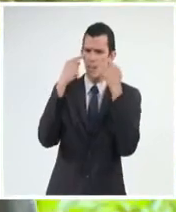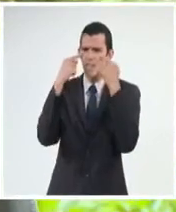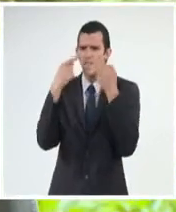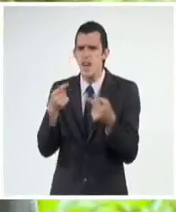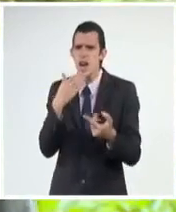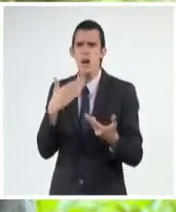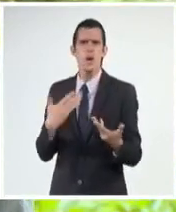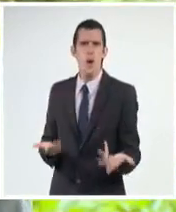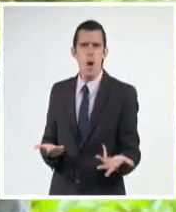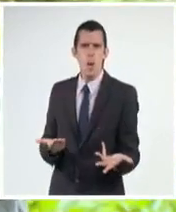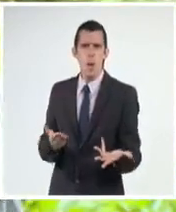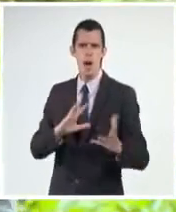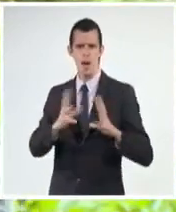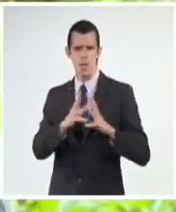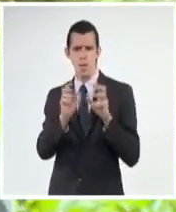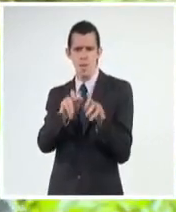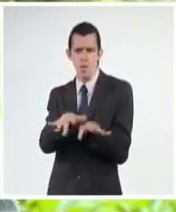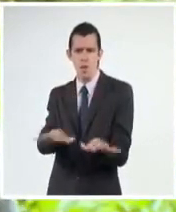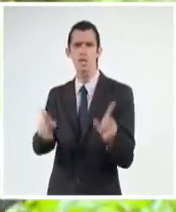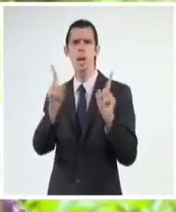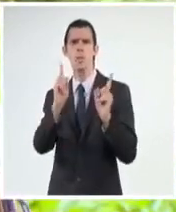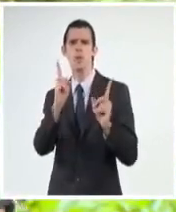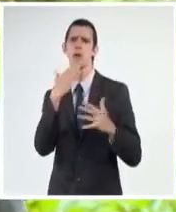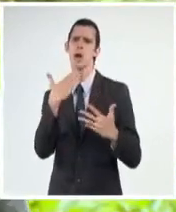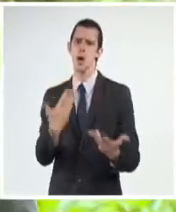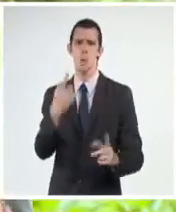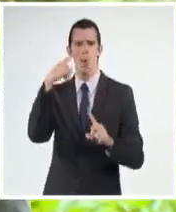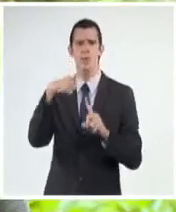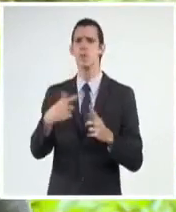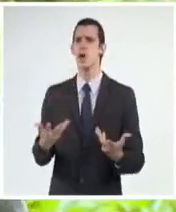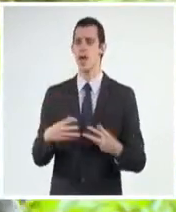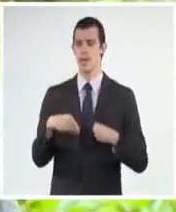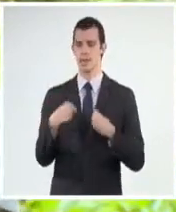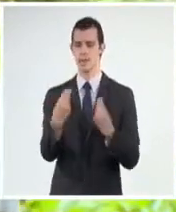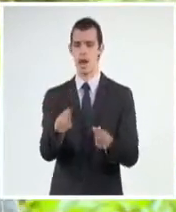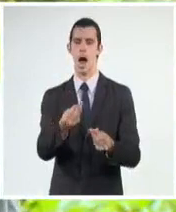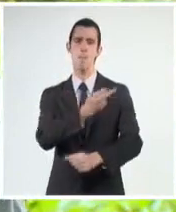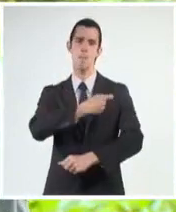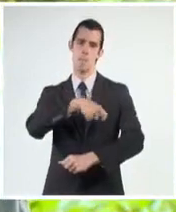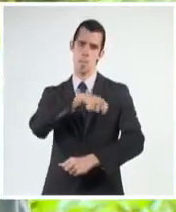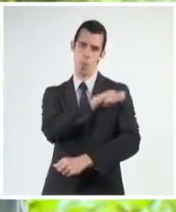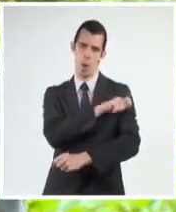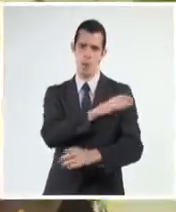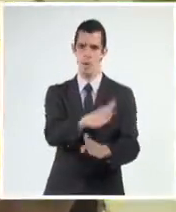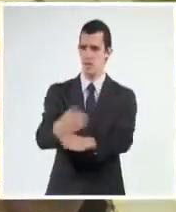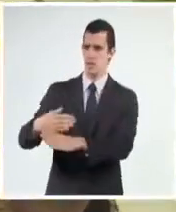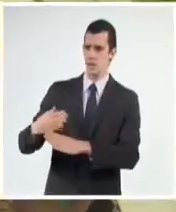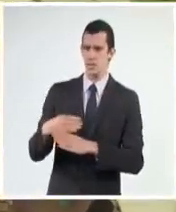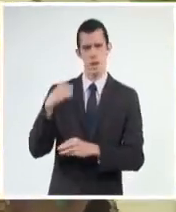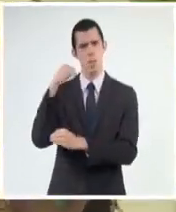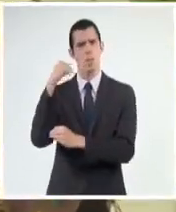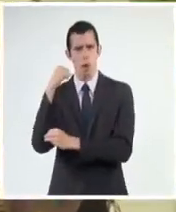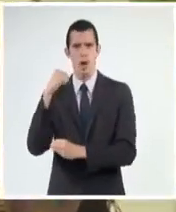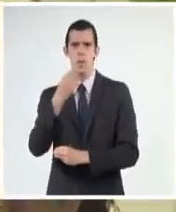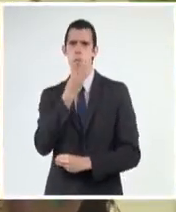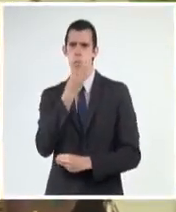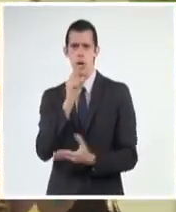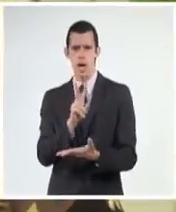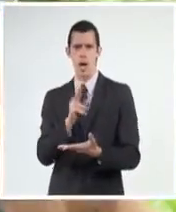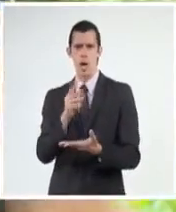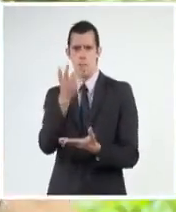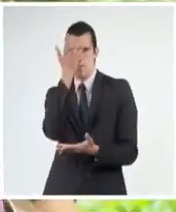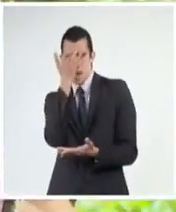la participación, el protagonismo y el control popular como componentes esenciales de la perfectibilidad de nuestro proyecto. El encuentro de